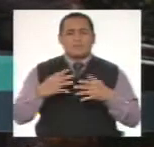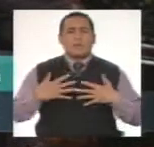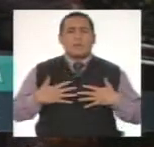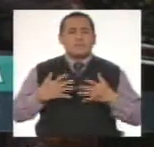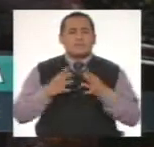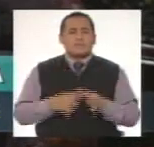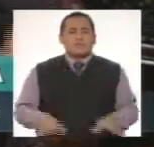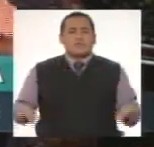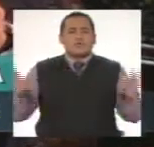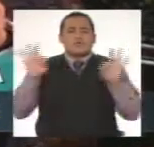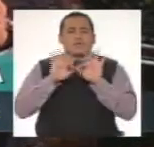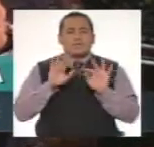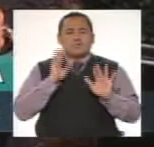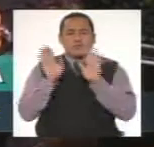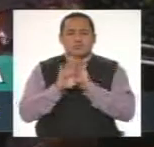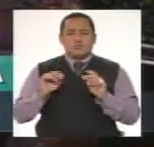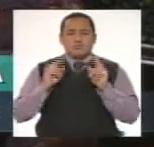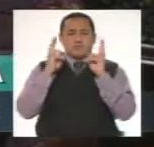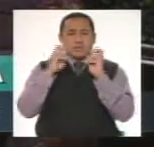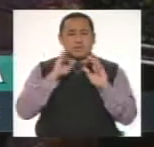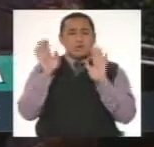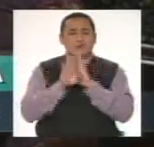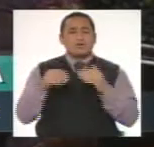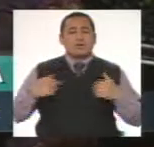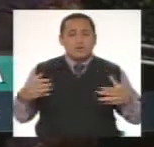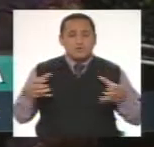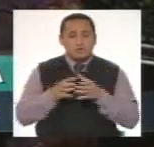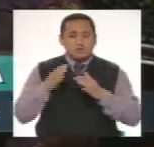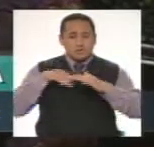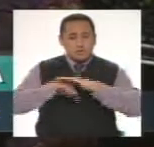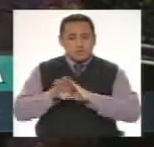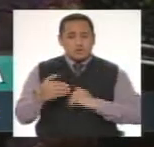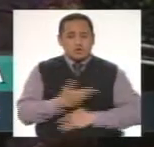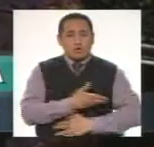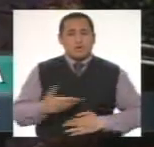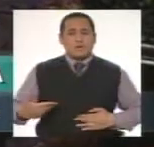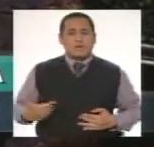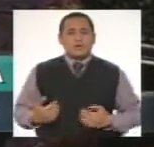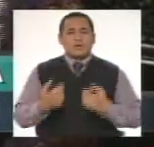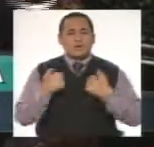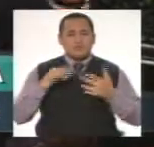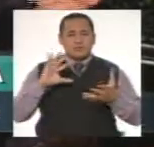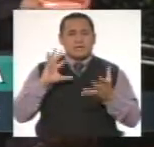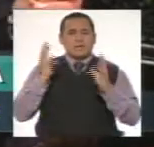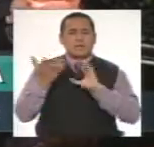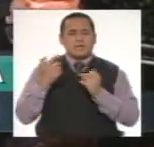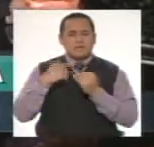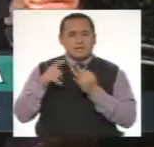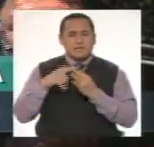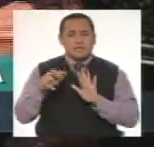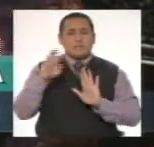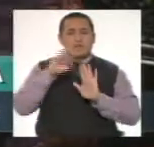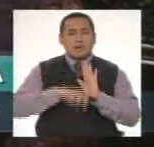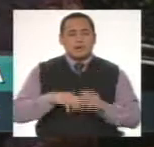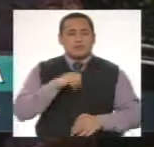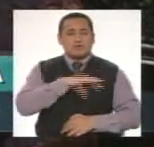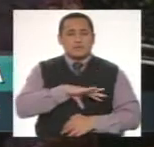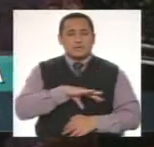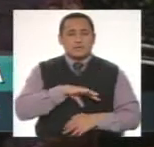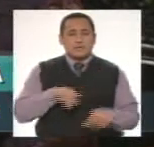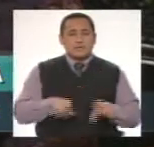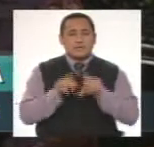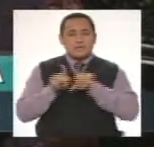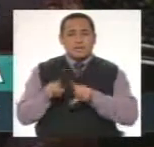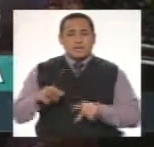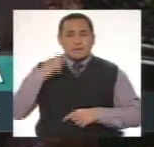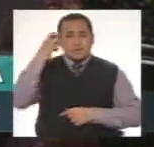es fundamental, y un tema clave es que nosotros en este gobierno hemos transformado programas sociales en una política